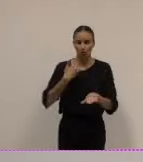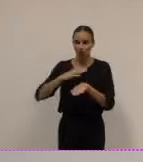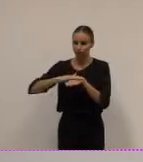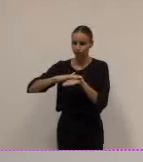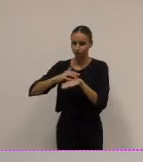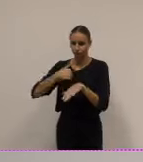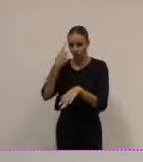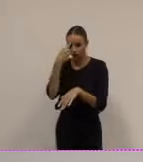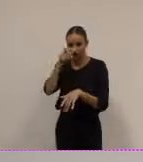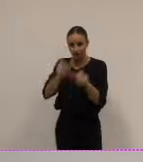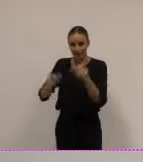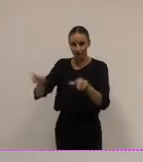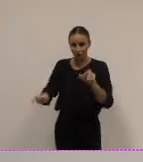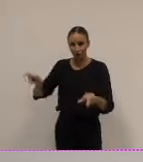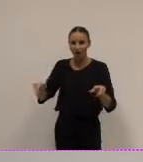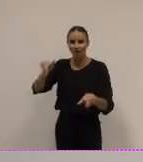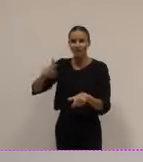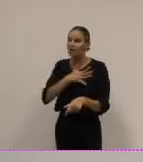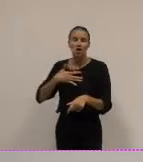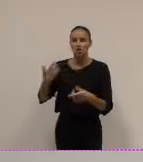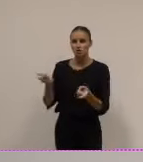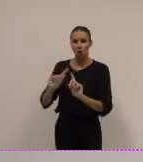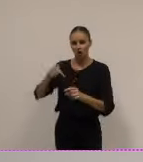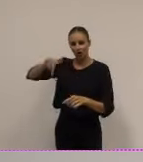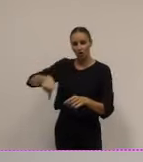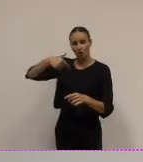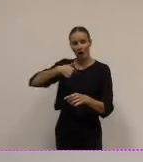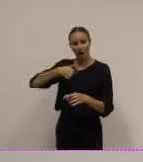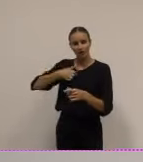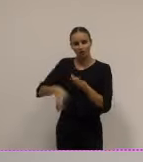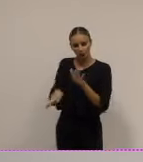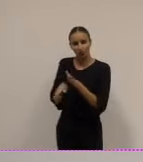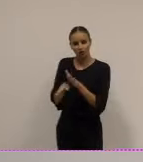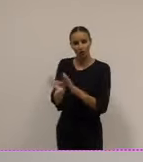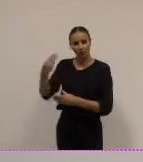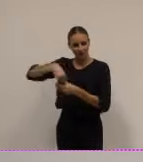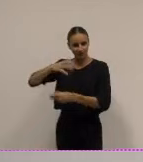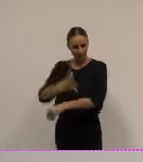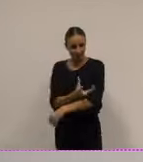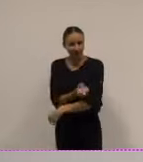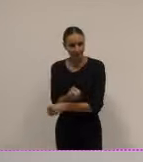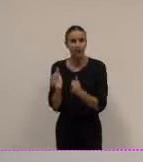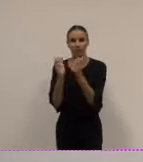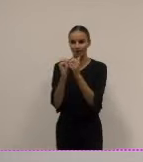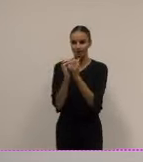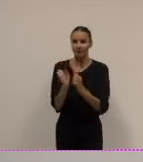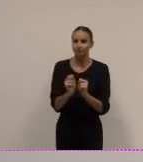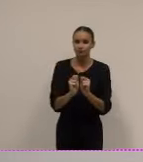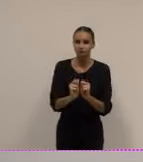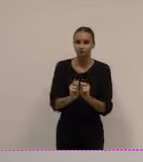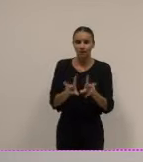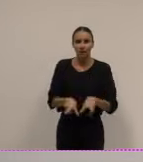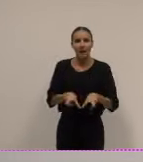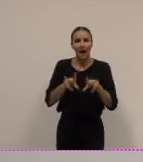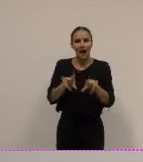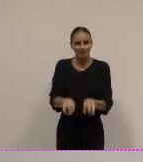que continúe en este momento en el salón de plenos del Cabildo Insular de La Palma. Y como les he dicho al principio, pues no ha sido una